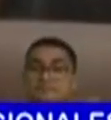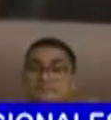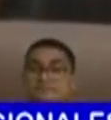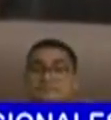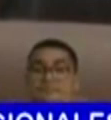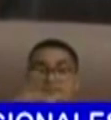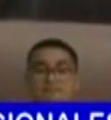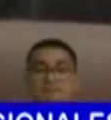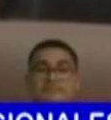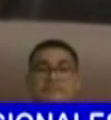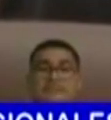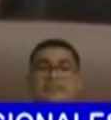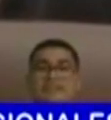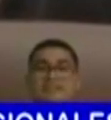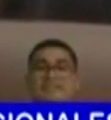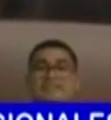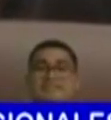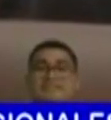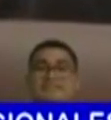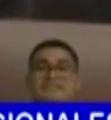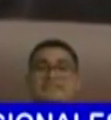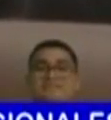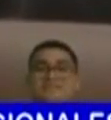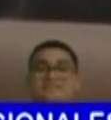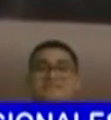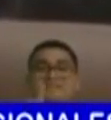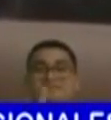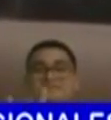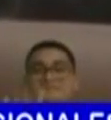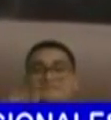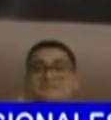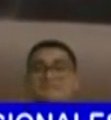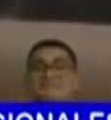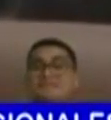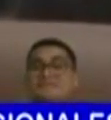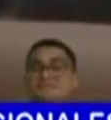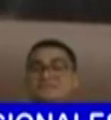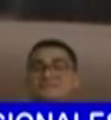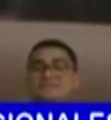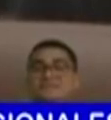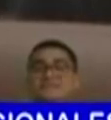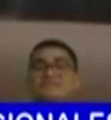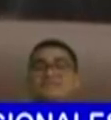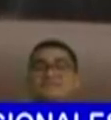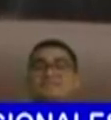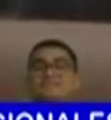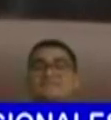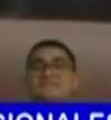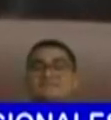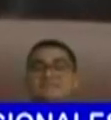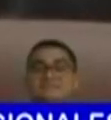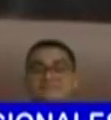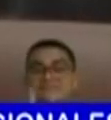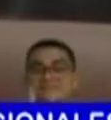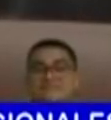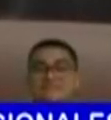día 15 de octubre del año 2020, con el objetivo de emitir el correspondiente informe